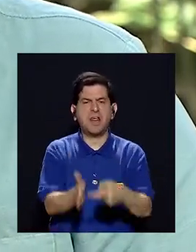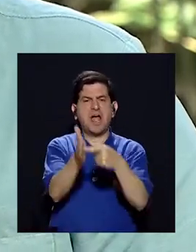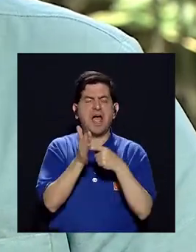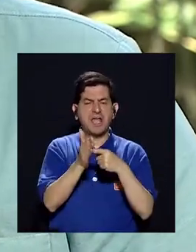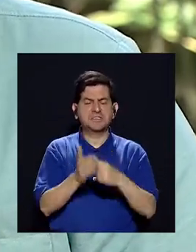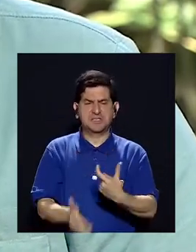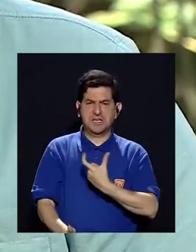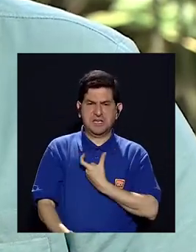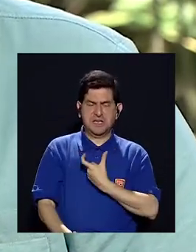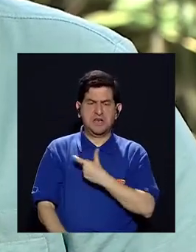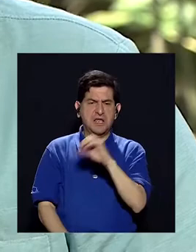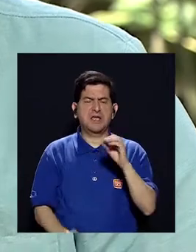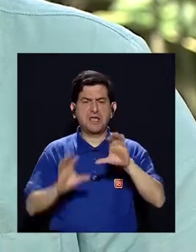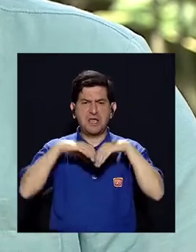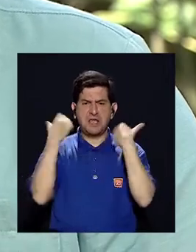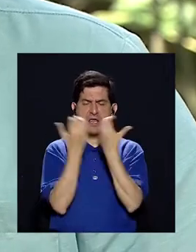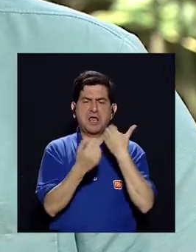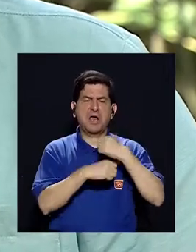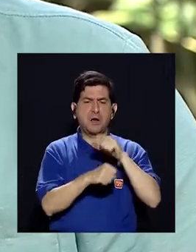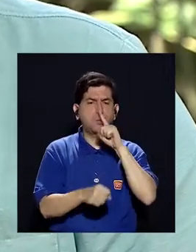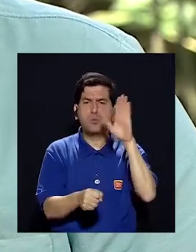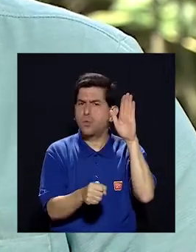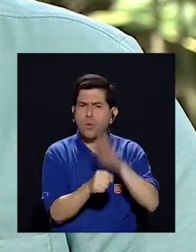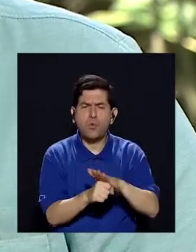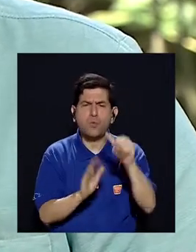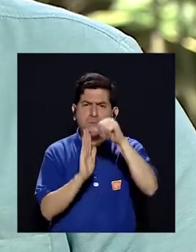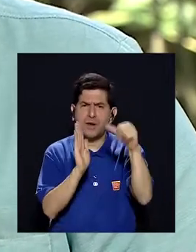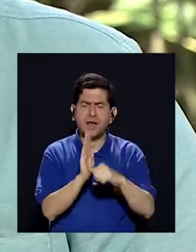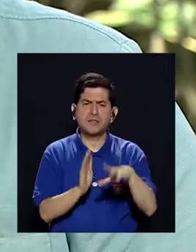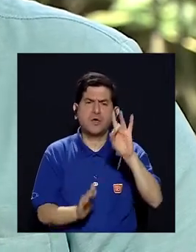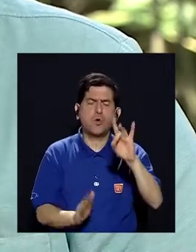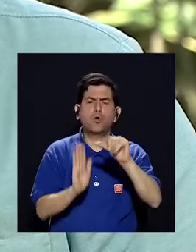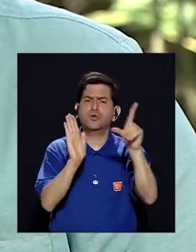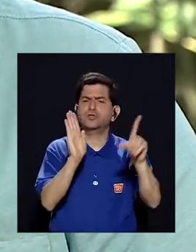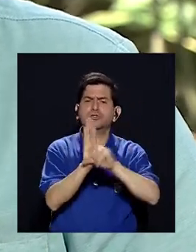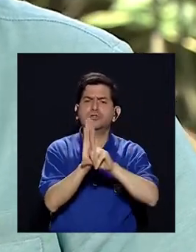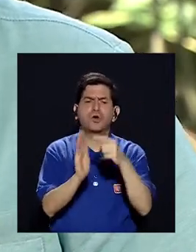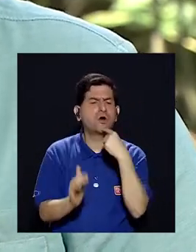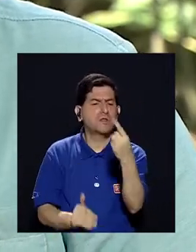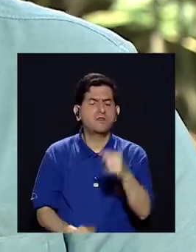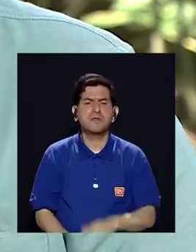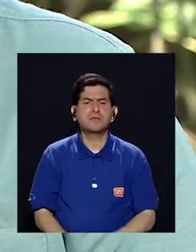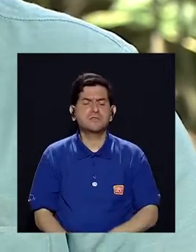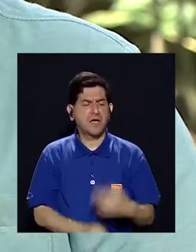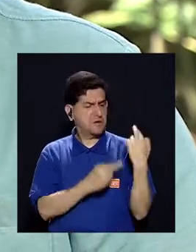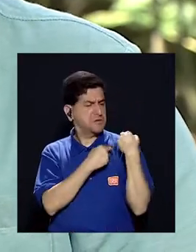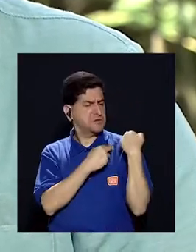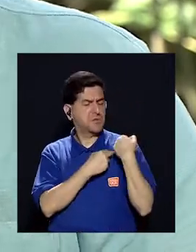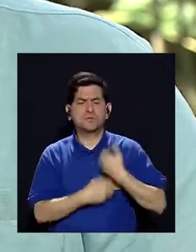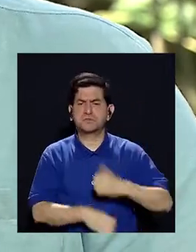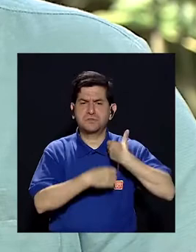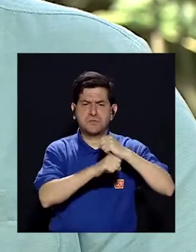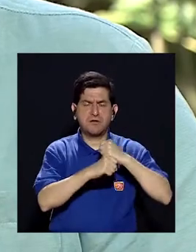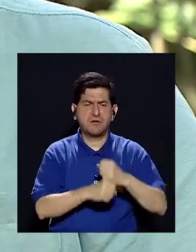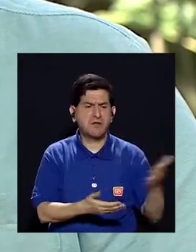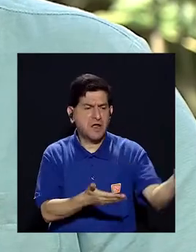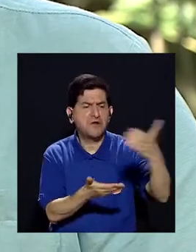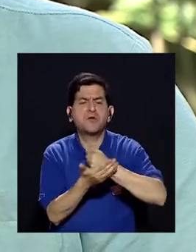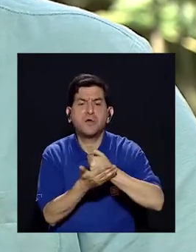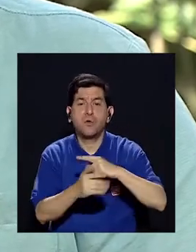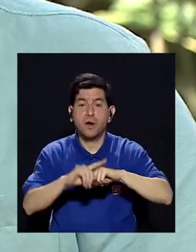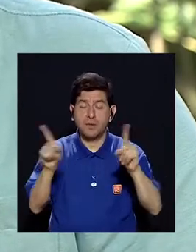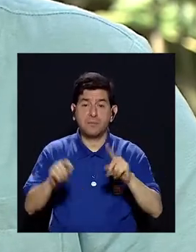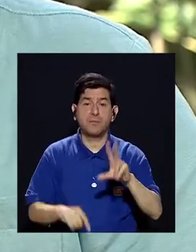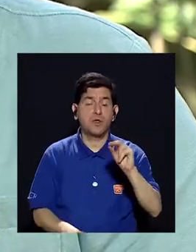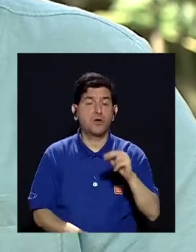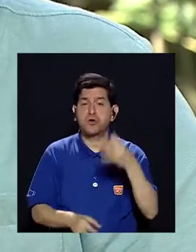alcalde, exigir al consejo municipal, porque ustedes no están cumpliendo con el artículo 8 de la ley, donde dice que corresponde a la municipalidad dar la recolección,